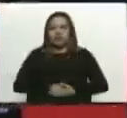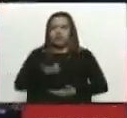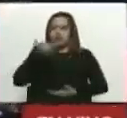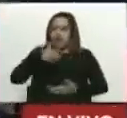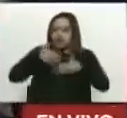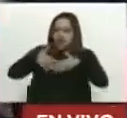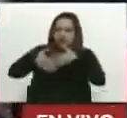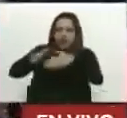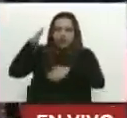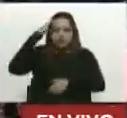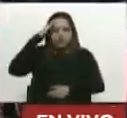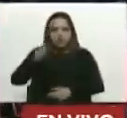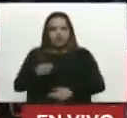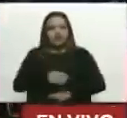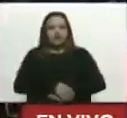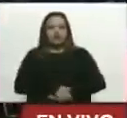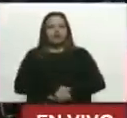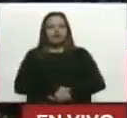ayudó mucho.